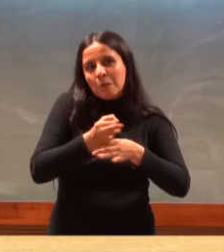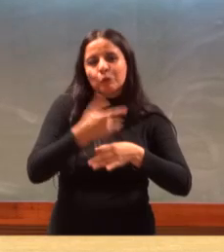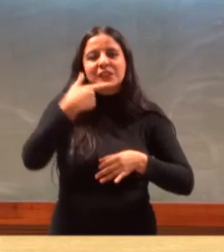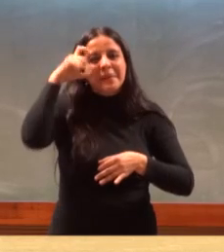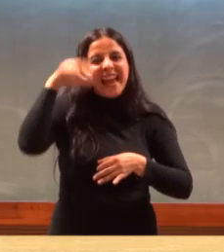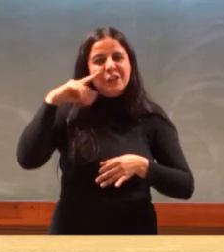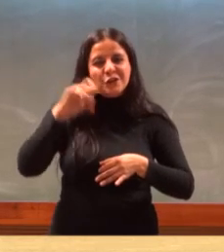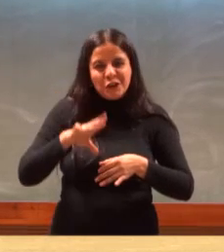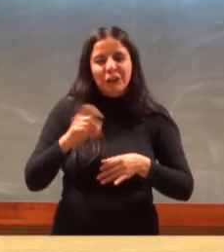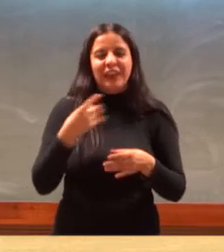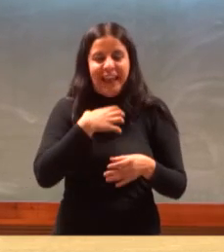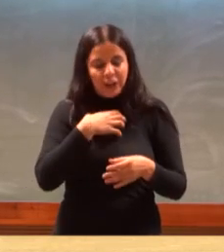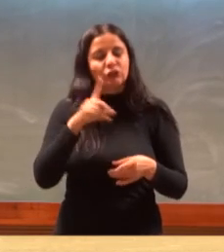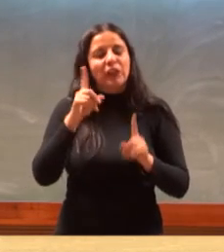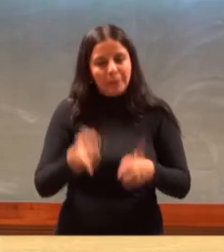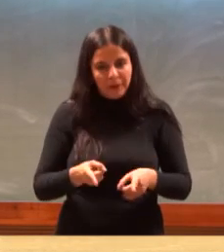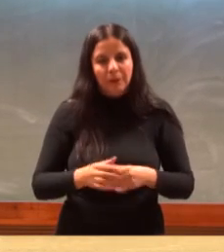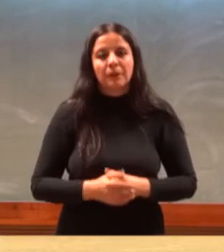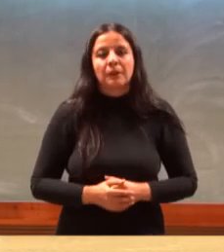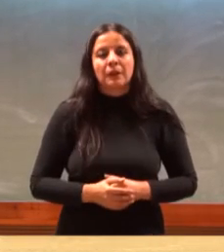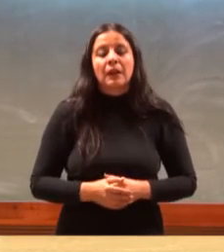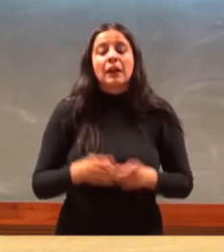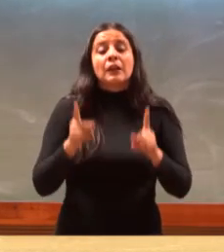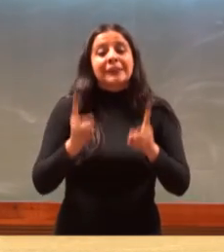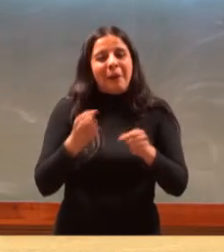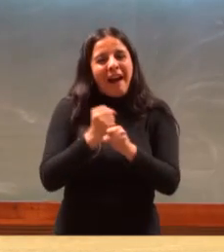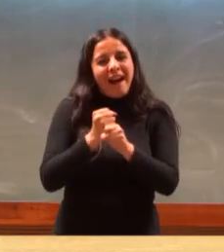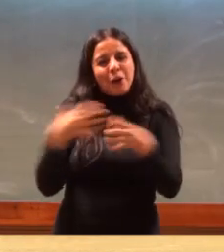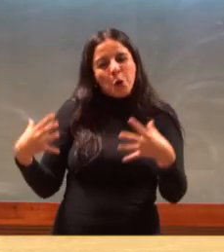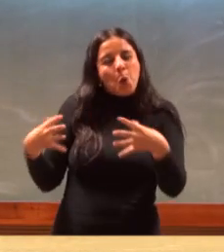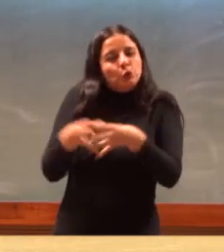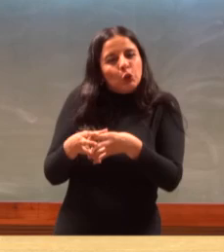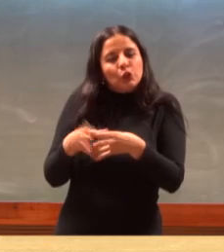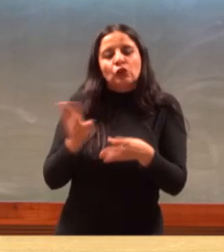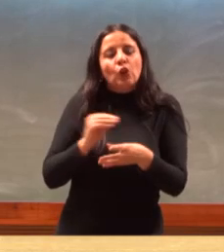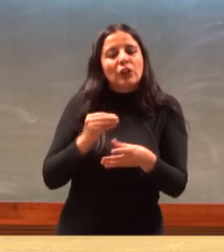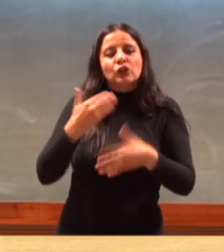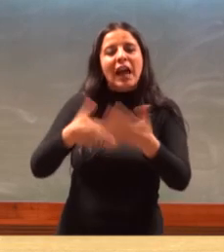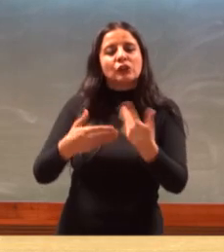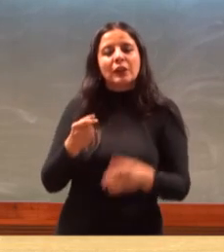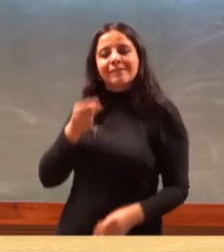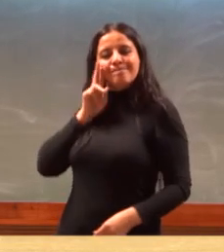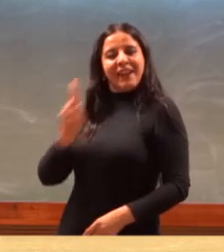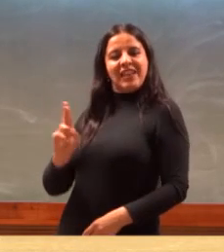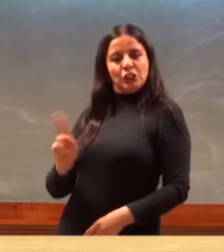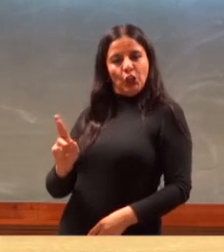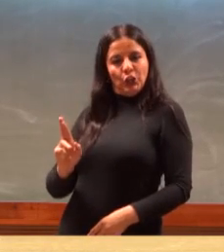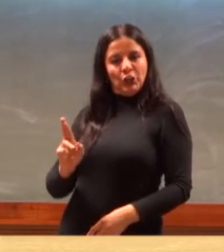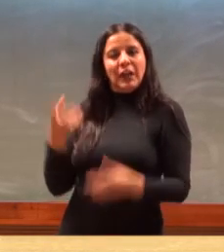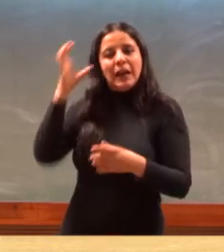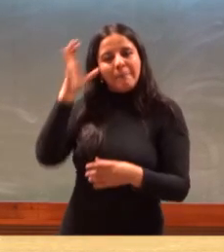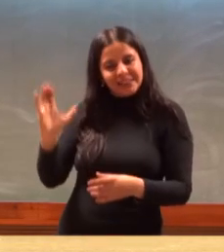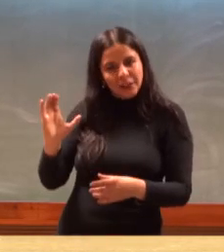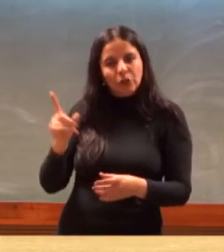además trabajar articuladamente con la defensoría de la comunidad Universitaria en ese espacio en acciones de prevención capacitación e intervención en Casos de